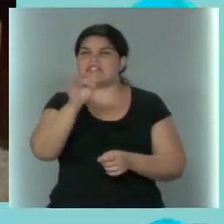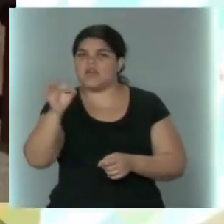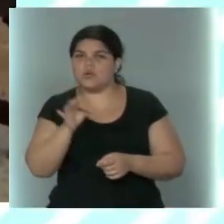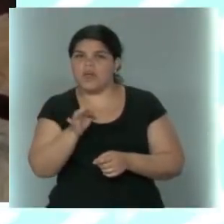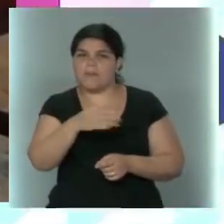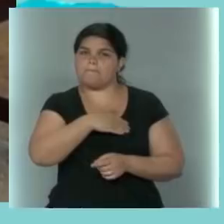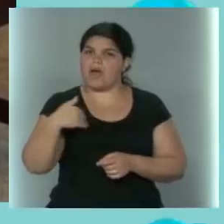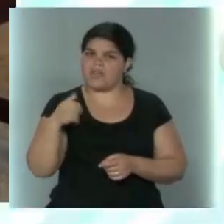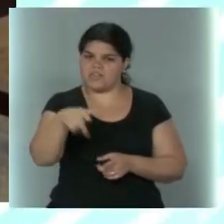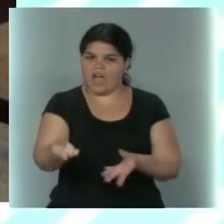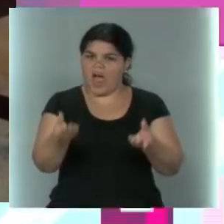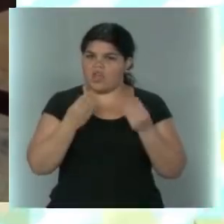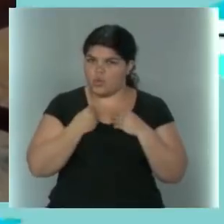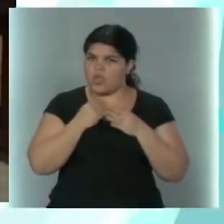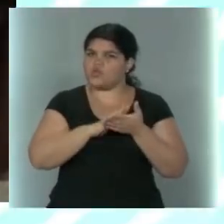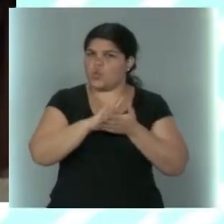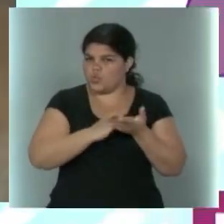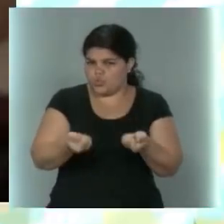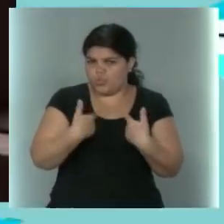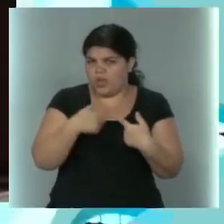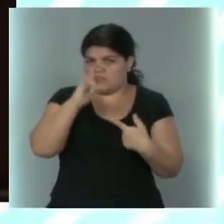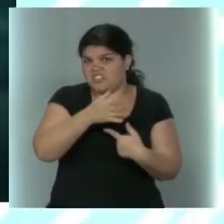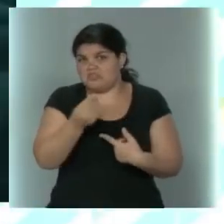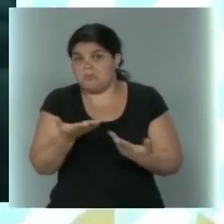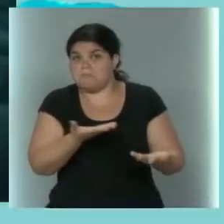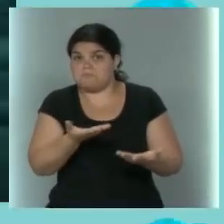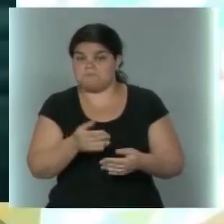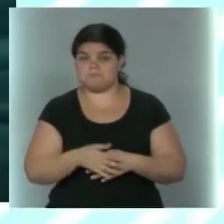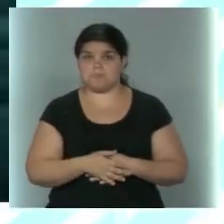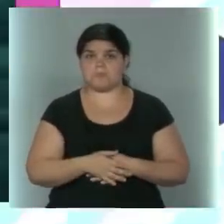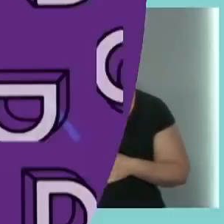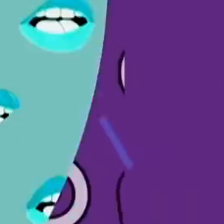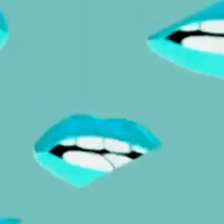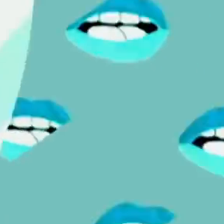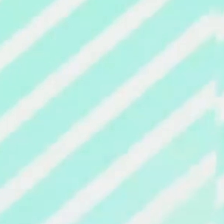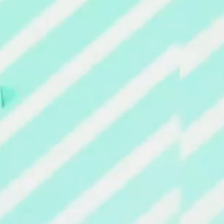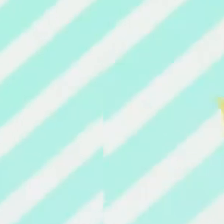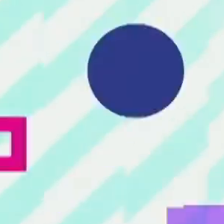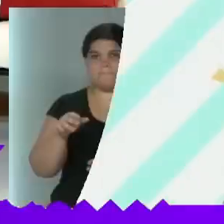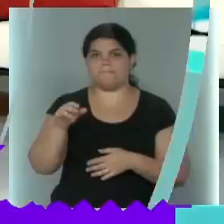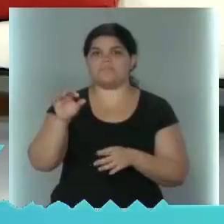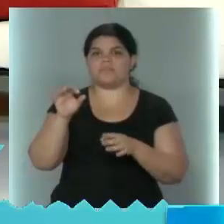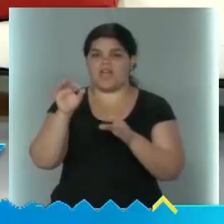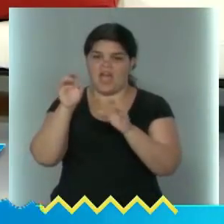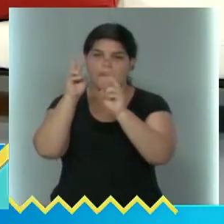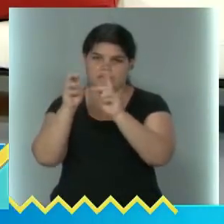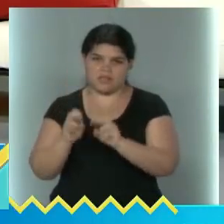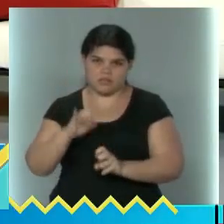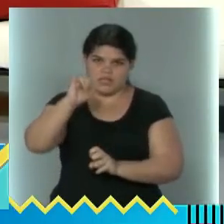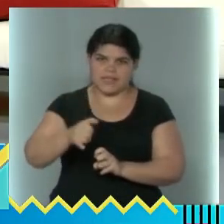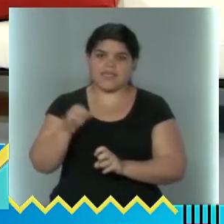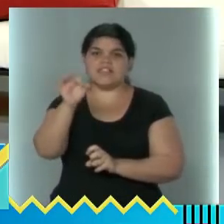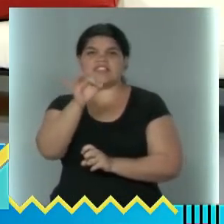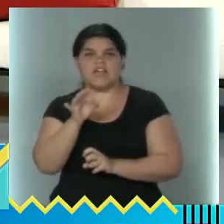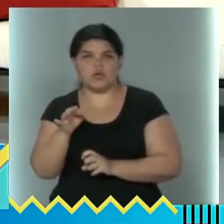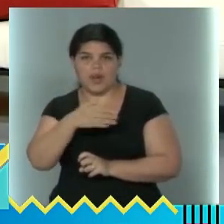alguna solución. Sí, bueno, mira, hay muchos estudios con células madres. La conclusión, en